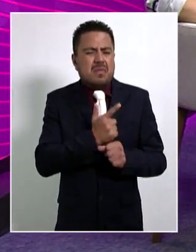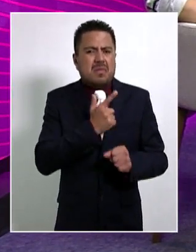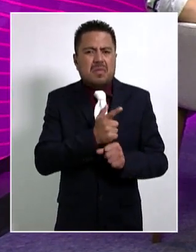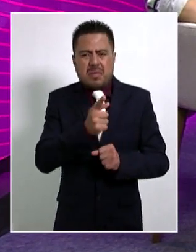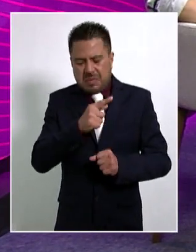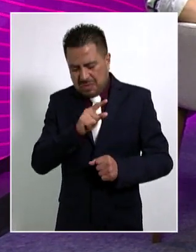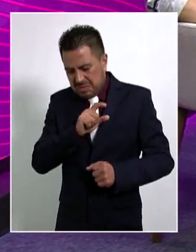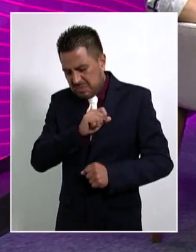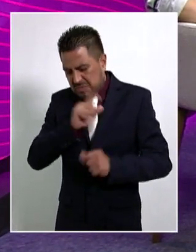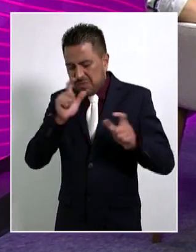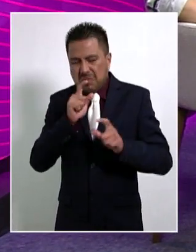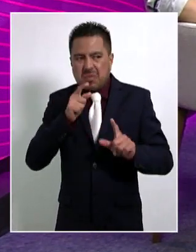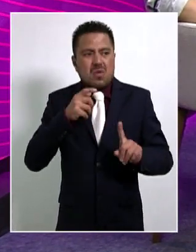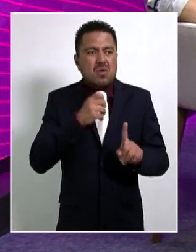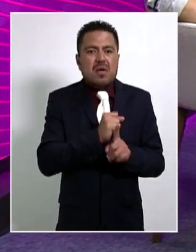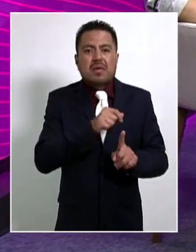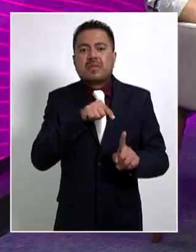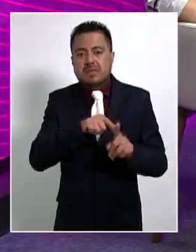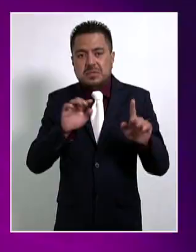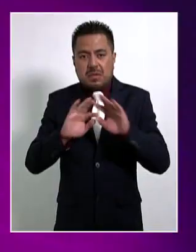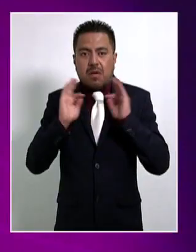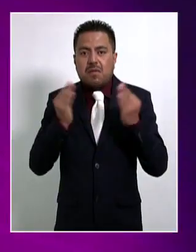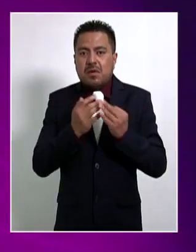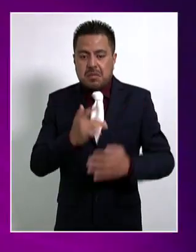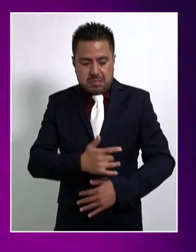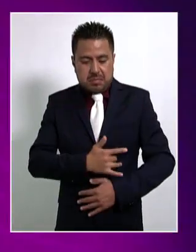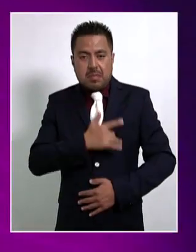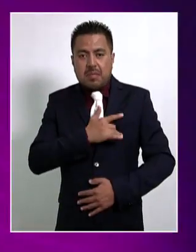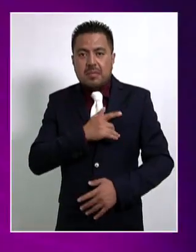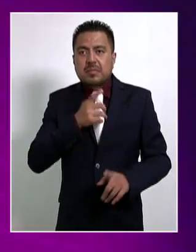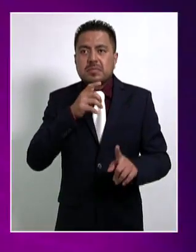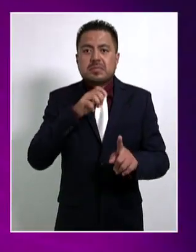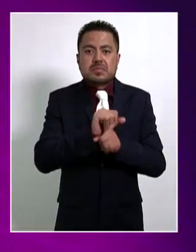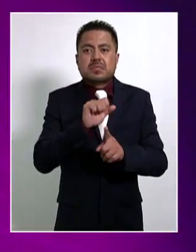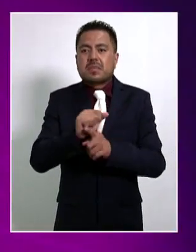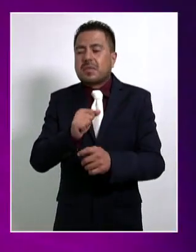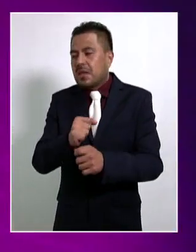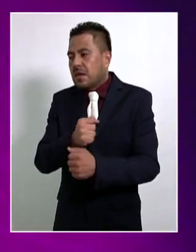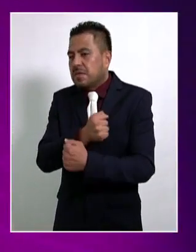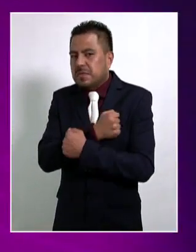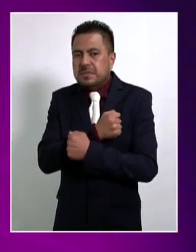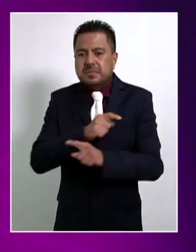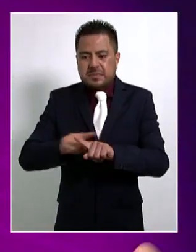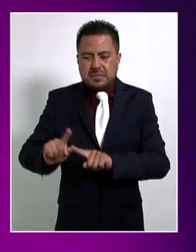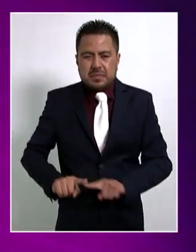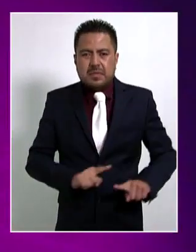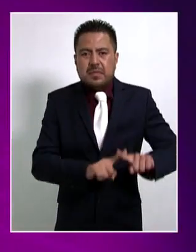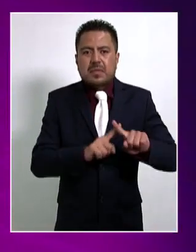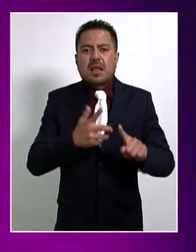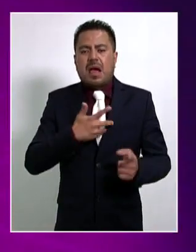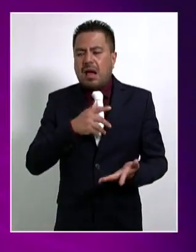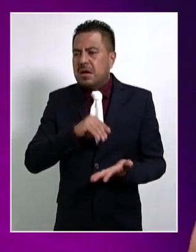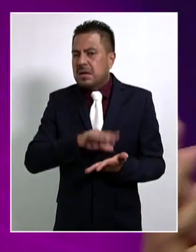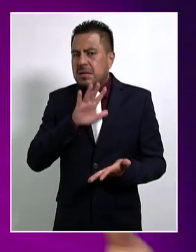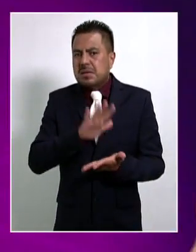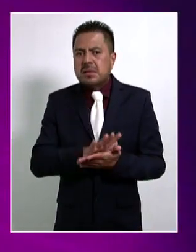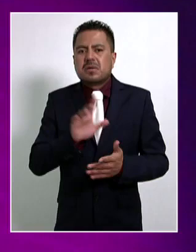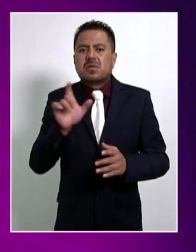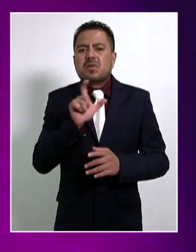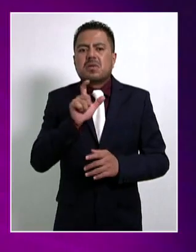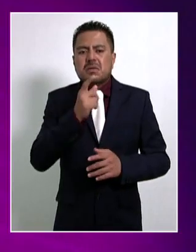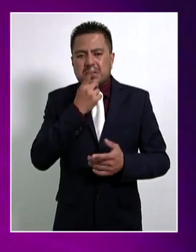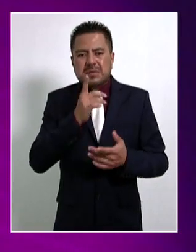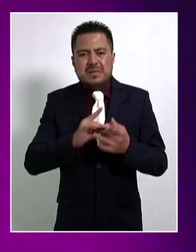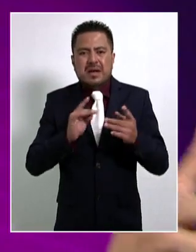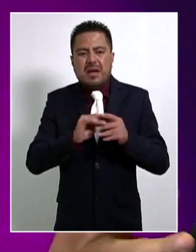otra cosa. Y creo que esa forma de percibirnos y de abrazar también la diversidad ya estaba, ¿no? Y como lo comentábamos